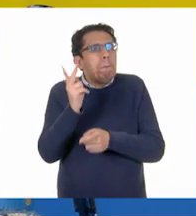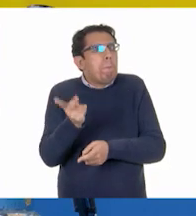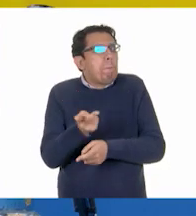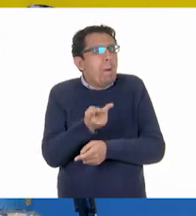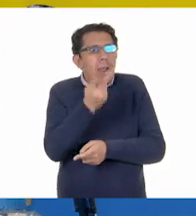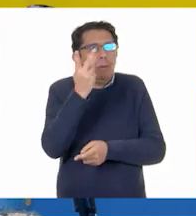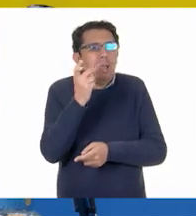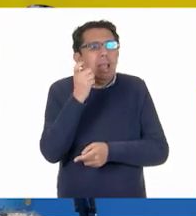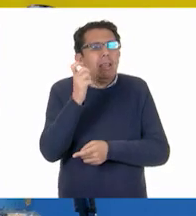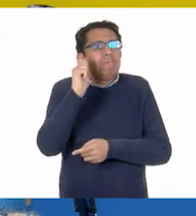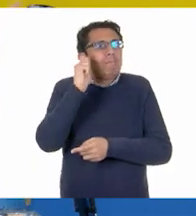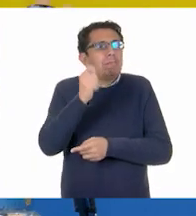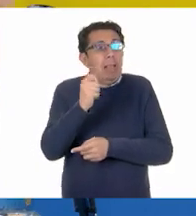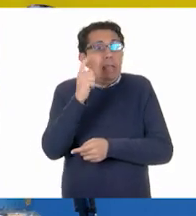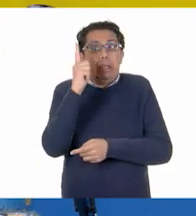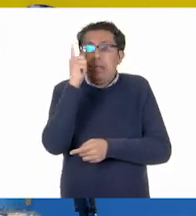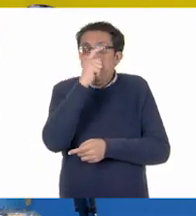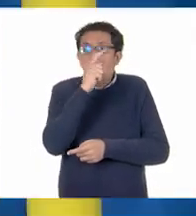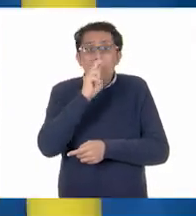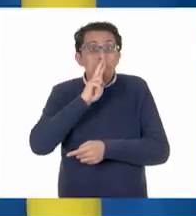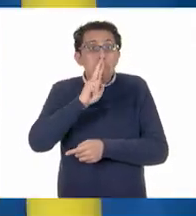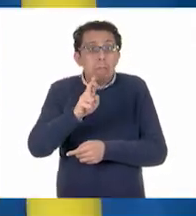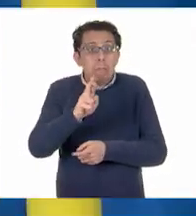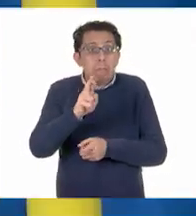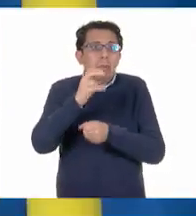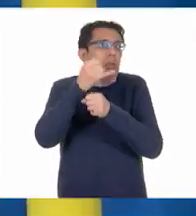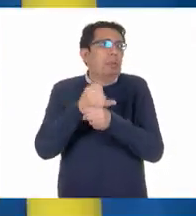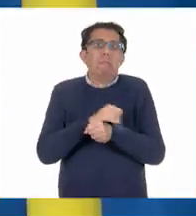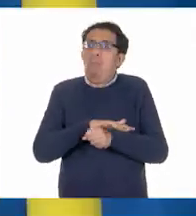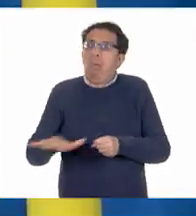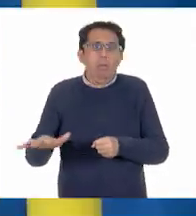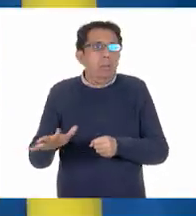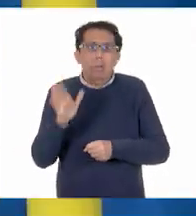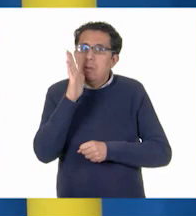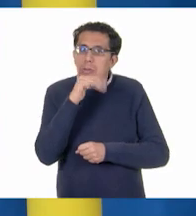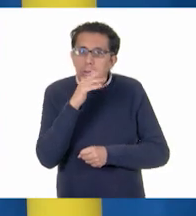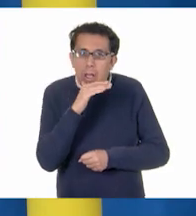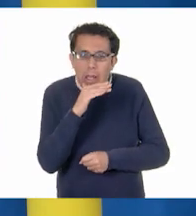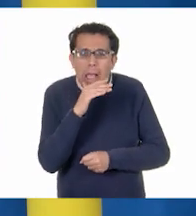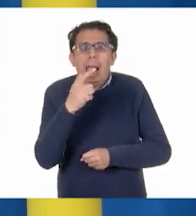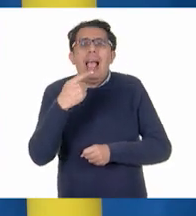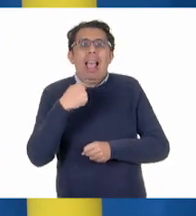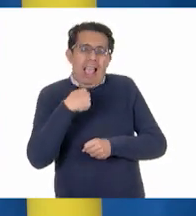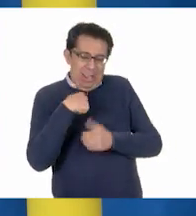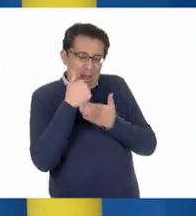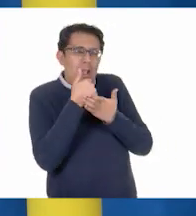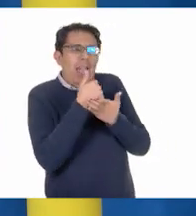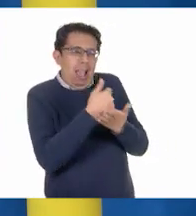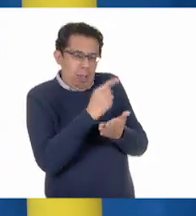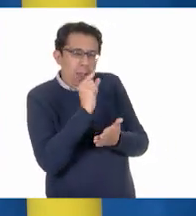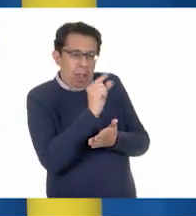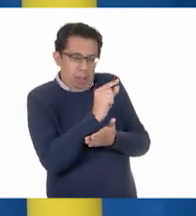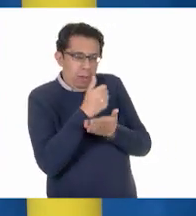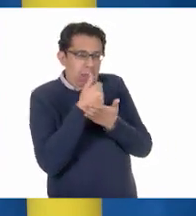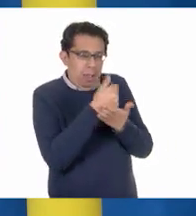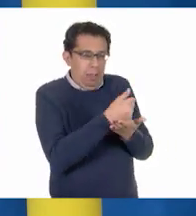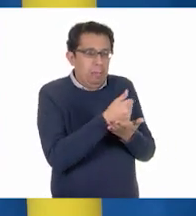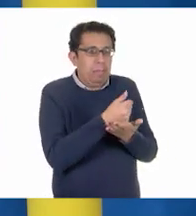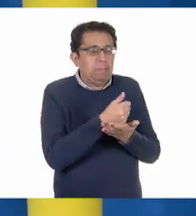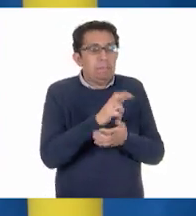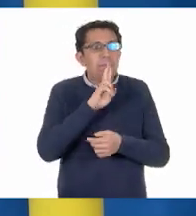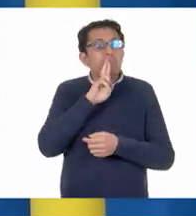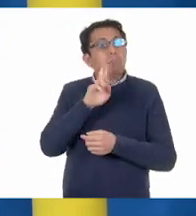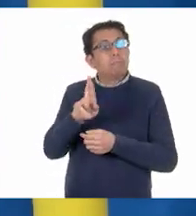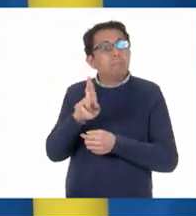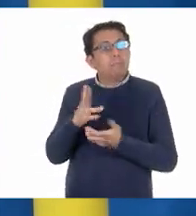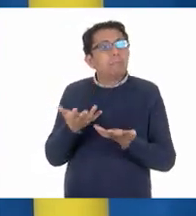Esto en realidad es un enigma, imposible de resolver. No podemos. Les doy una pista para resolver este enigma. La respuesta